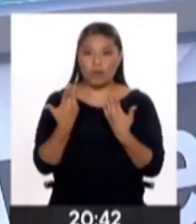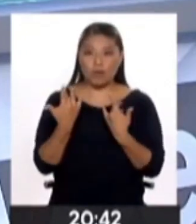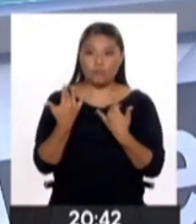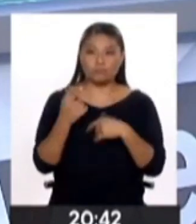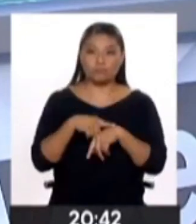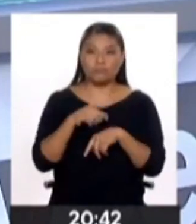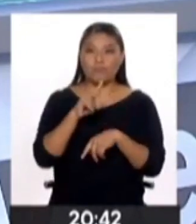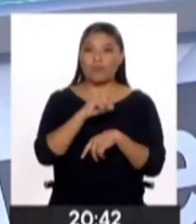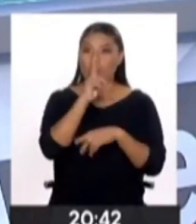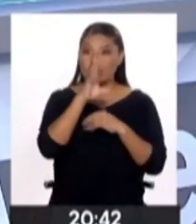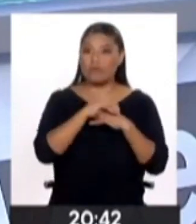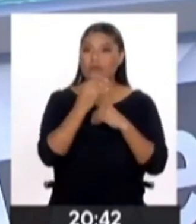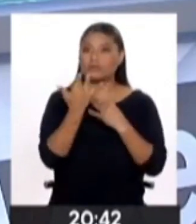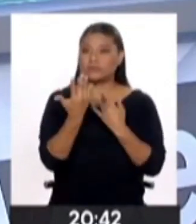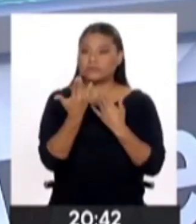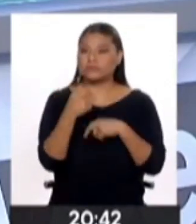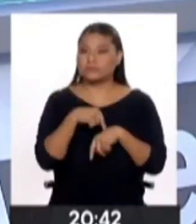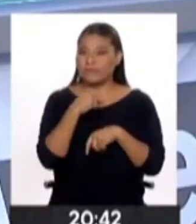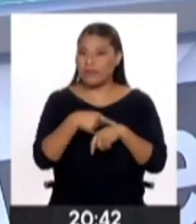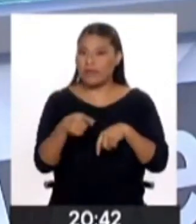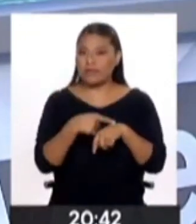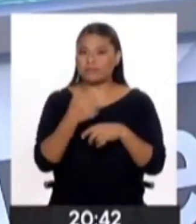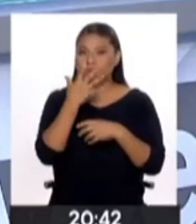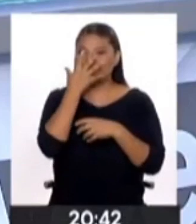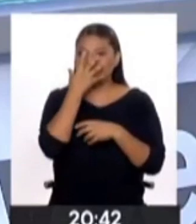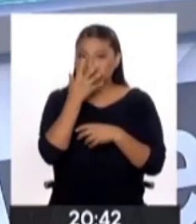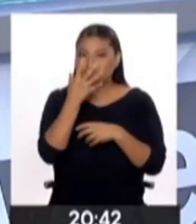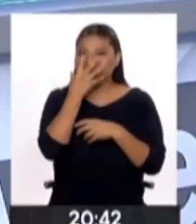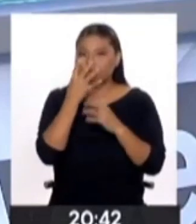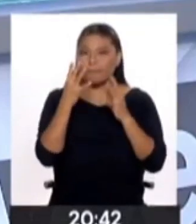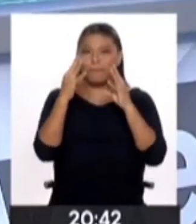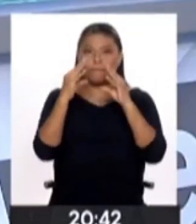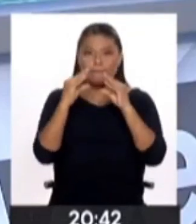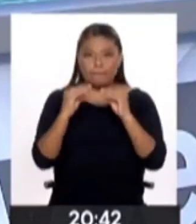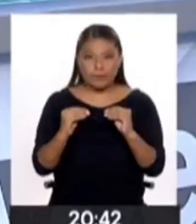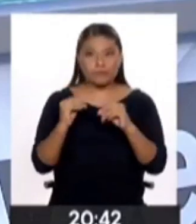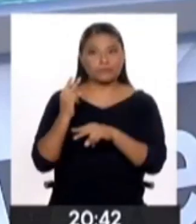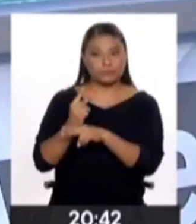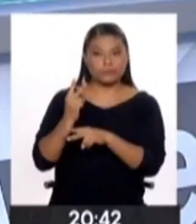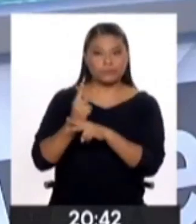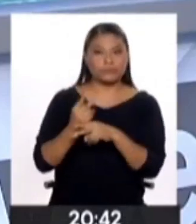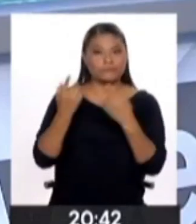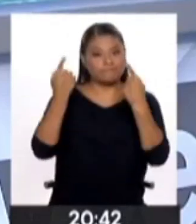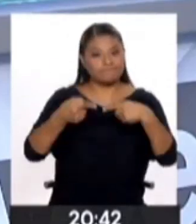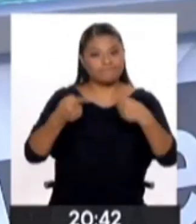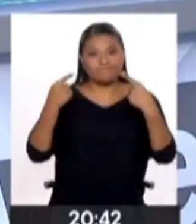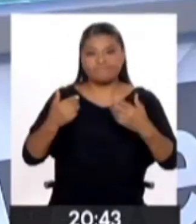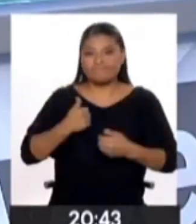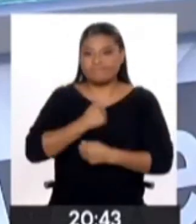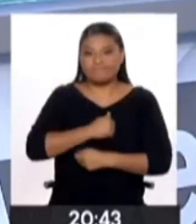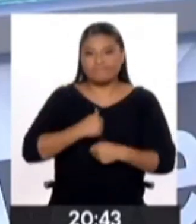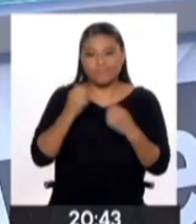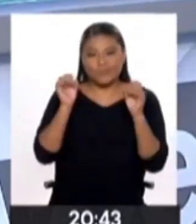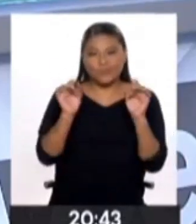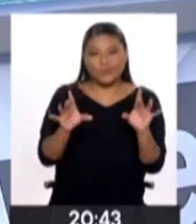va 24. Así es. Lamentablemente, bueno, un día y medio más. Así son los infortunios cuando se presentan, ¿no? Terrible. En todo